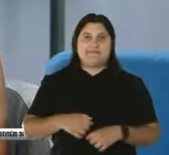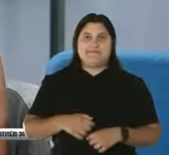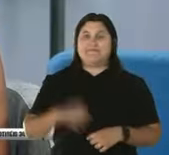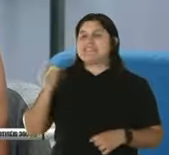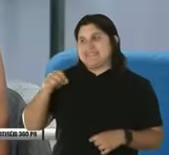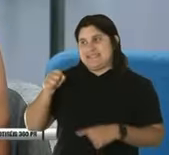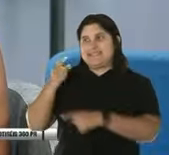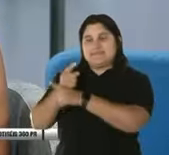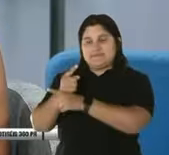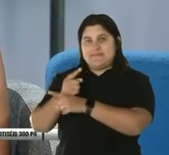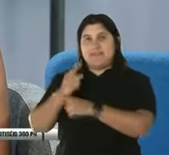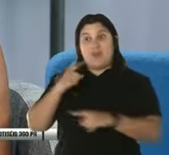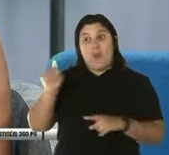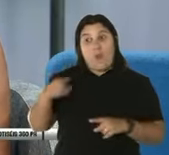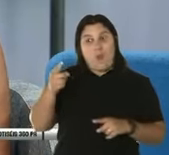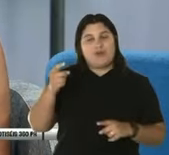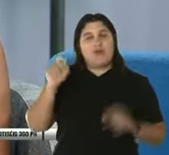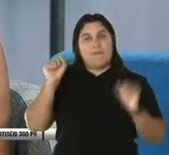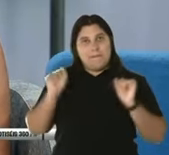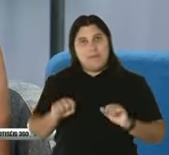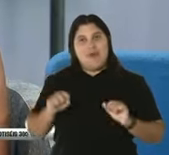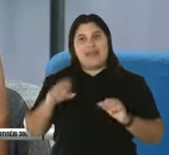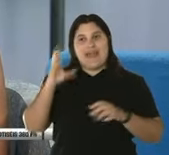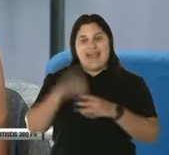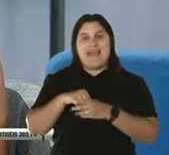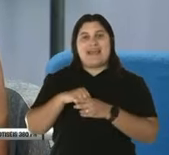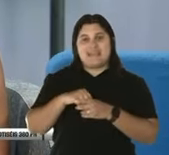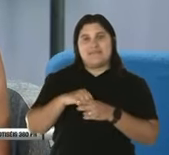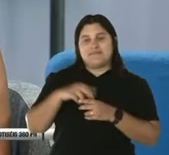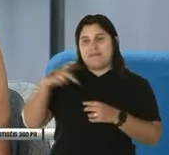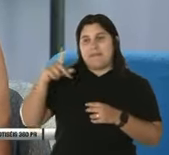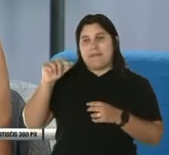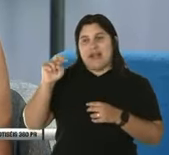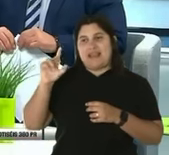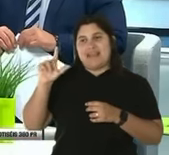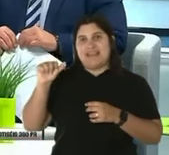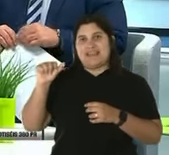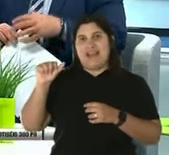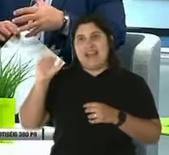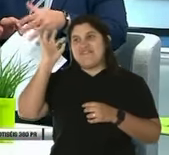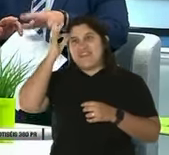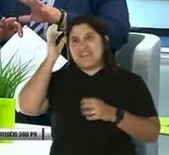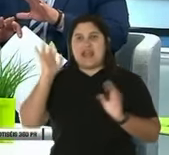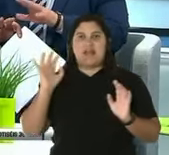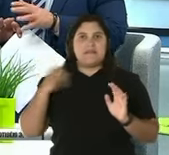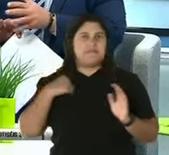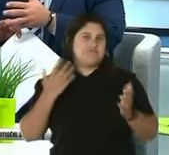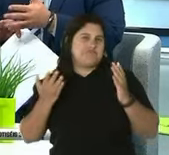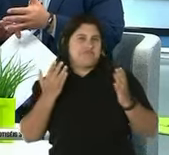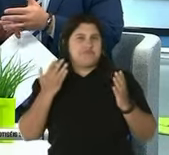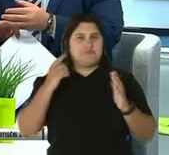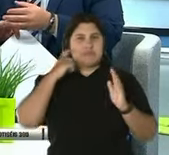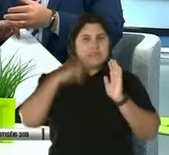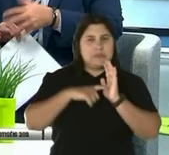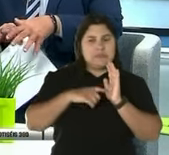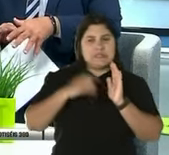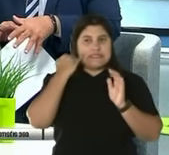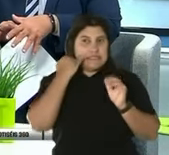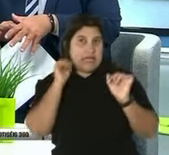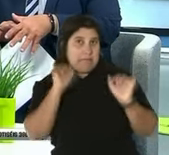los que hay este año disponible que se solicita en la planilla Federal y cómo se puede identificar más o menos sí o si es viable